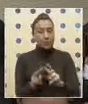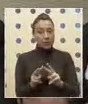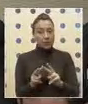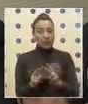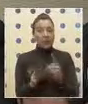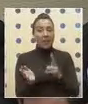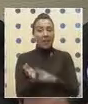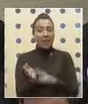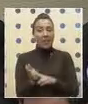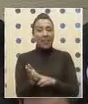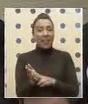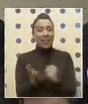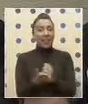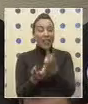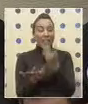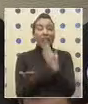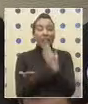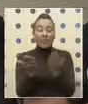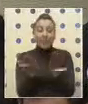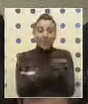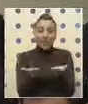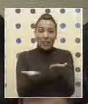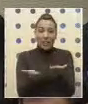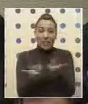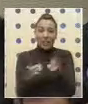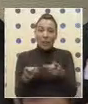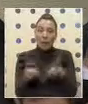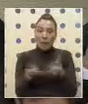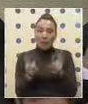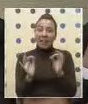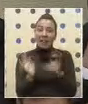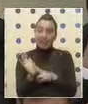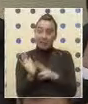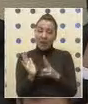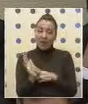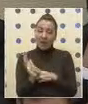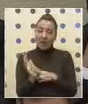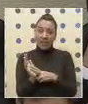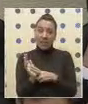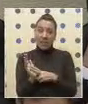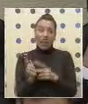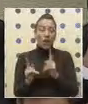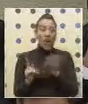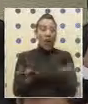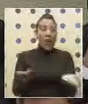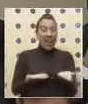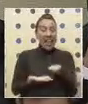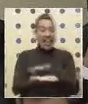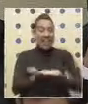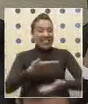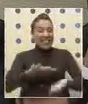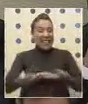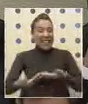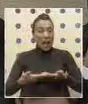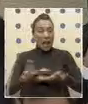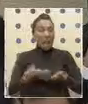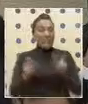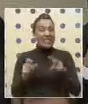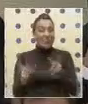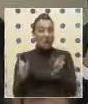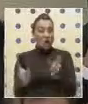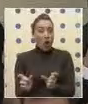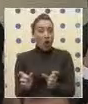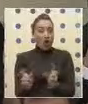una verdadera bioequivalencia que permita de verdad no una intercambiabilidad abierta y desregulada,